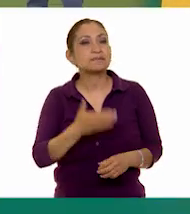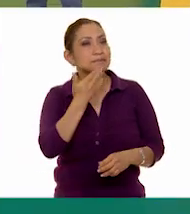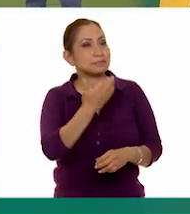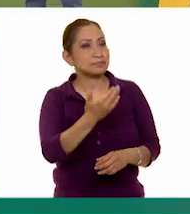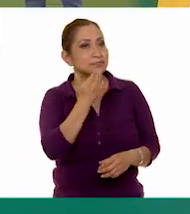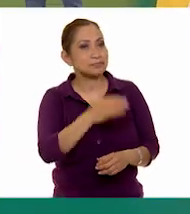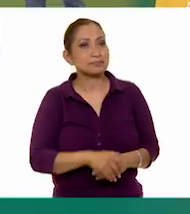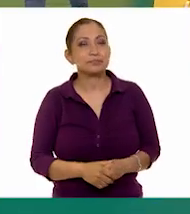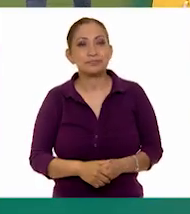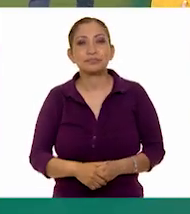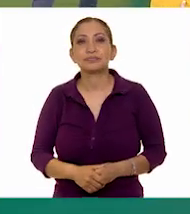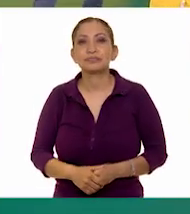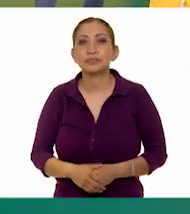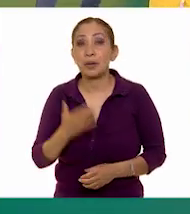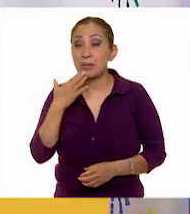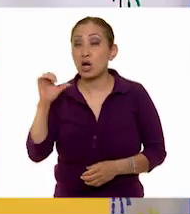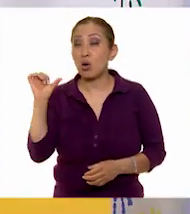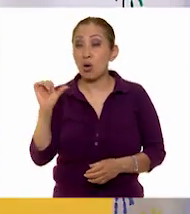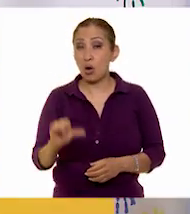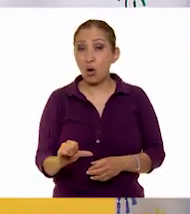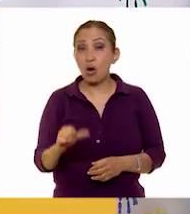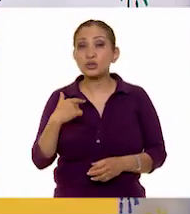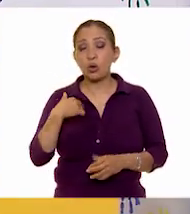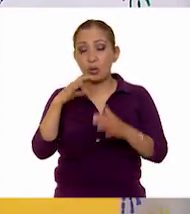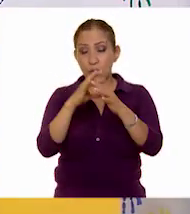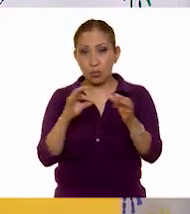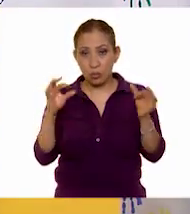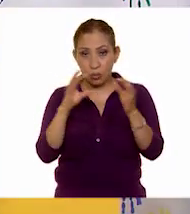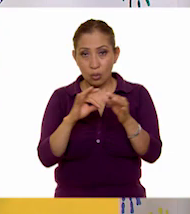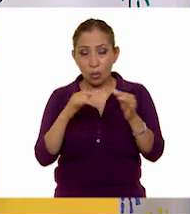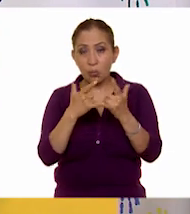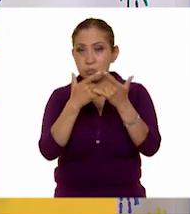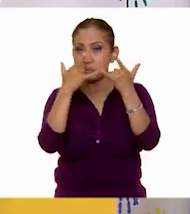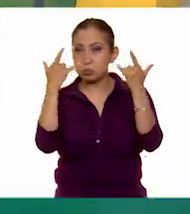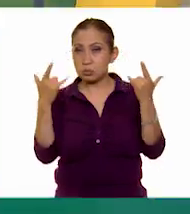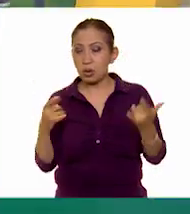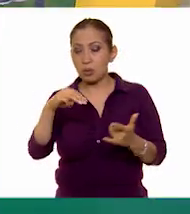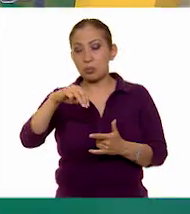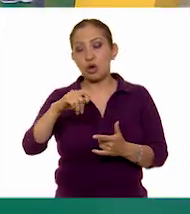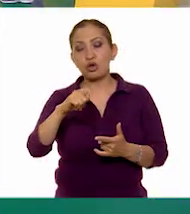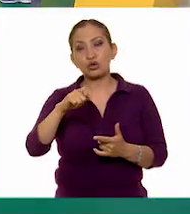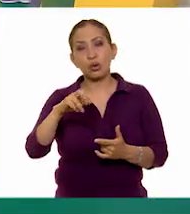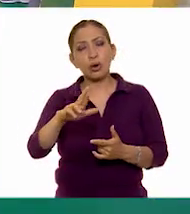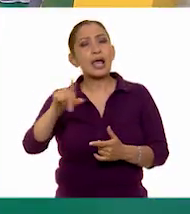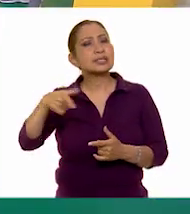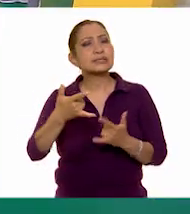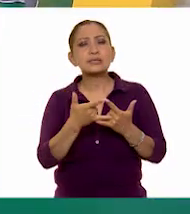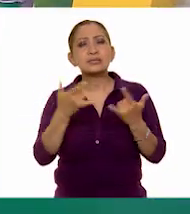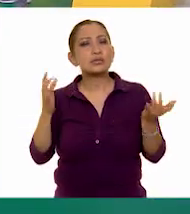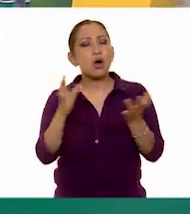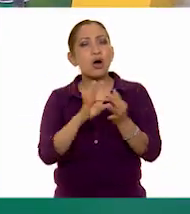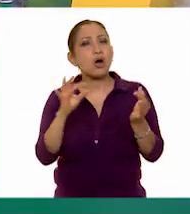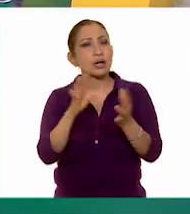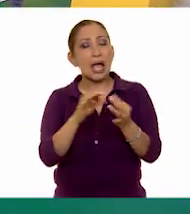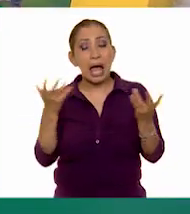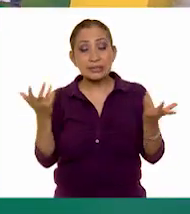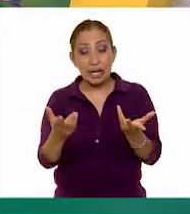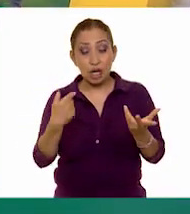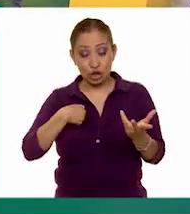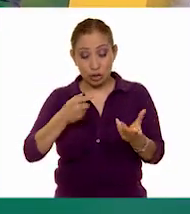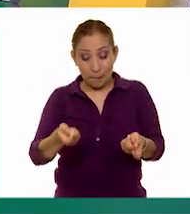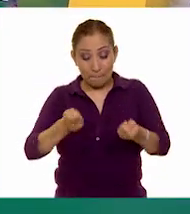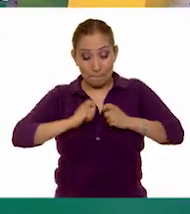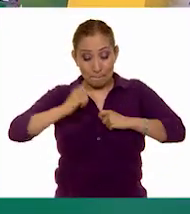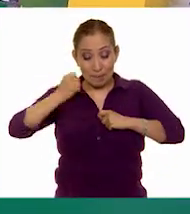bien. Muy bien, bueno, pues el día de hoy voy a contarles un cuento motor. Es un cuento en el que vamos a ir haciendo